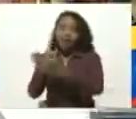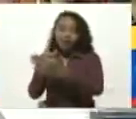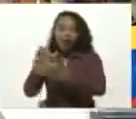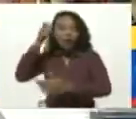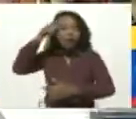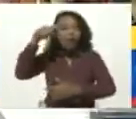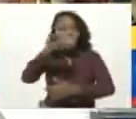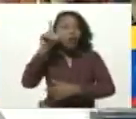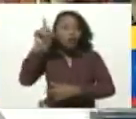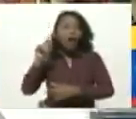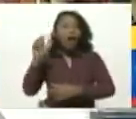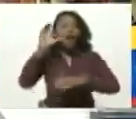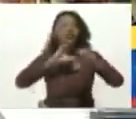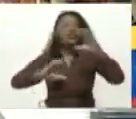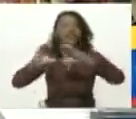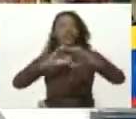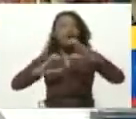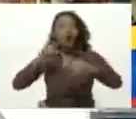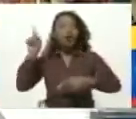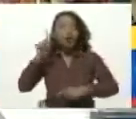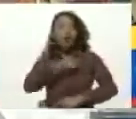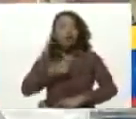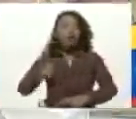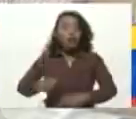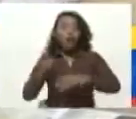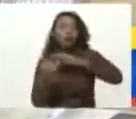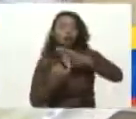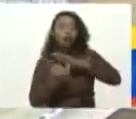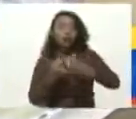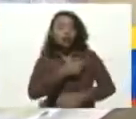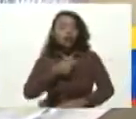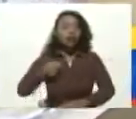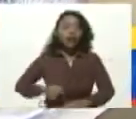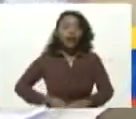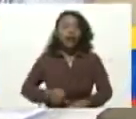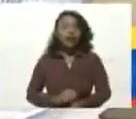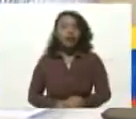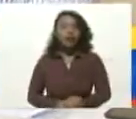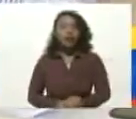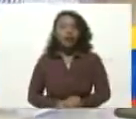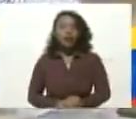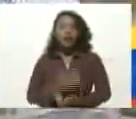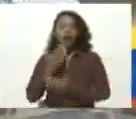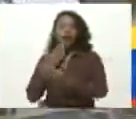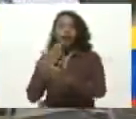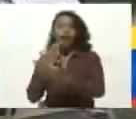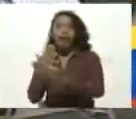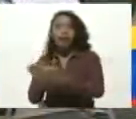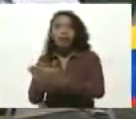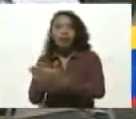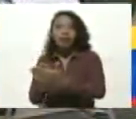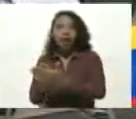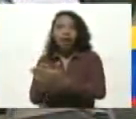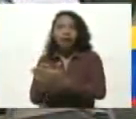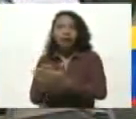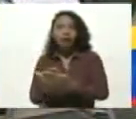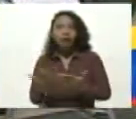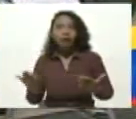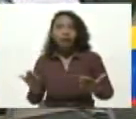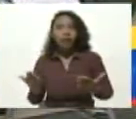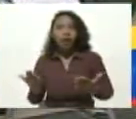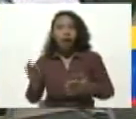de China, a los científicos chinos, a las instituciones chinas. Gracias a